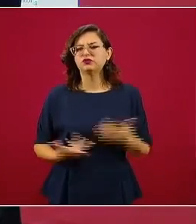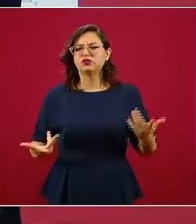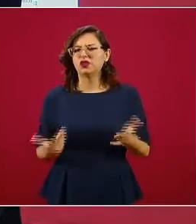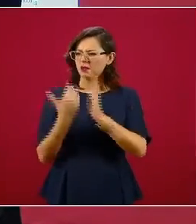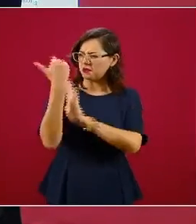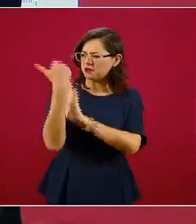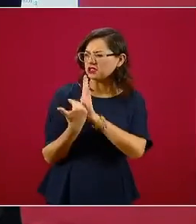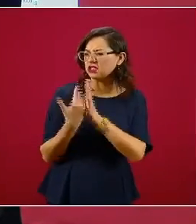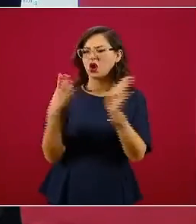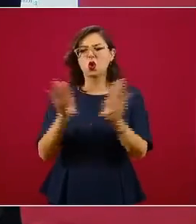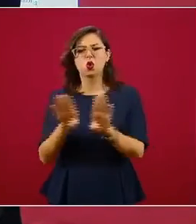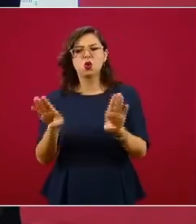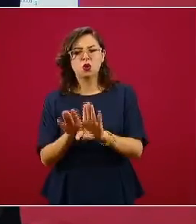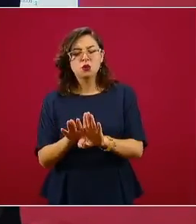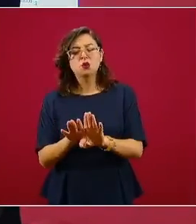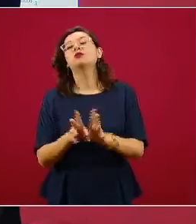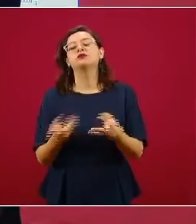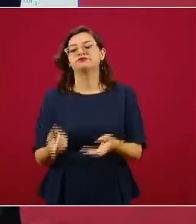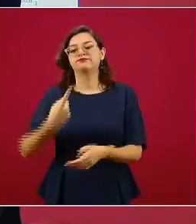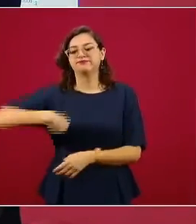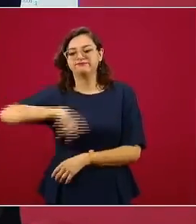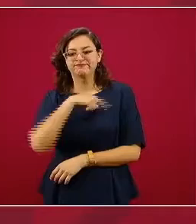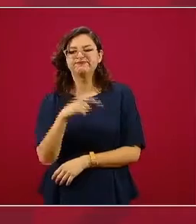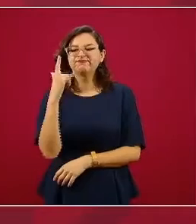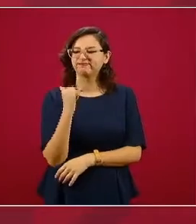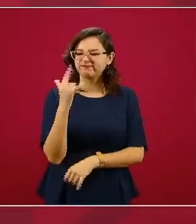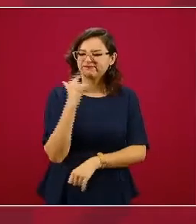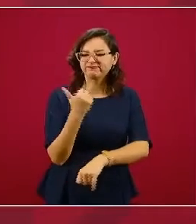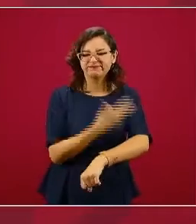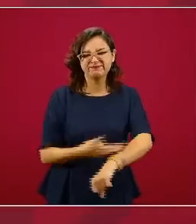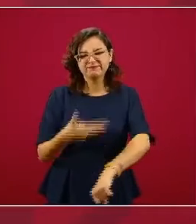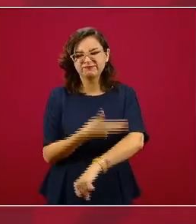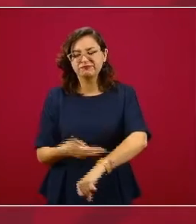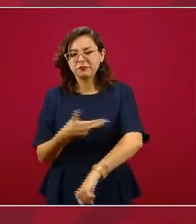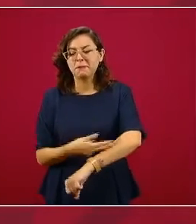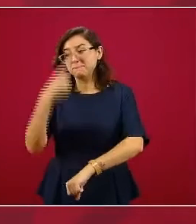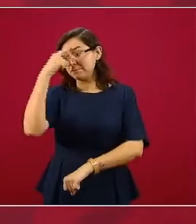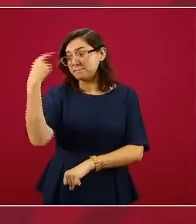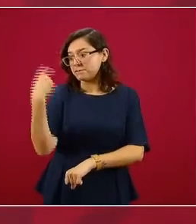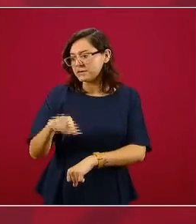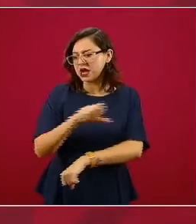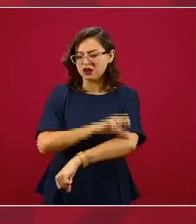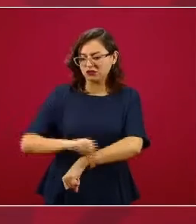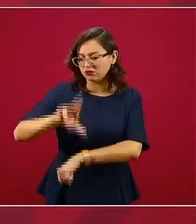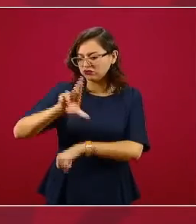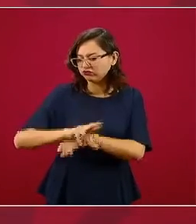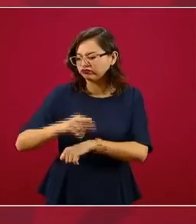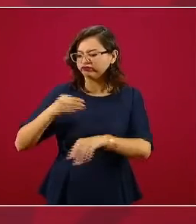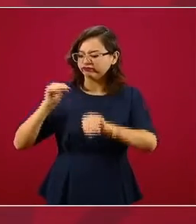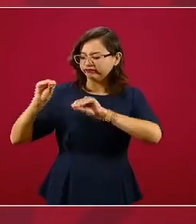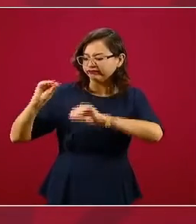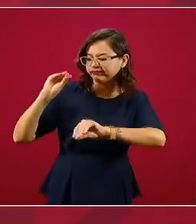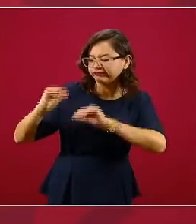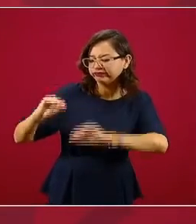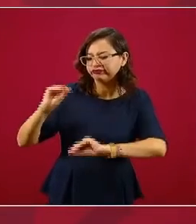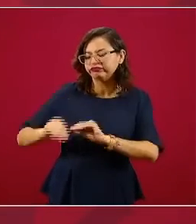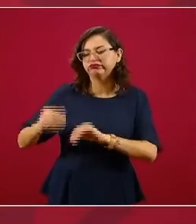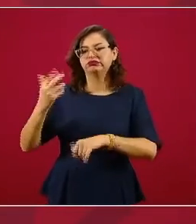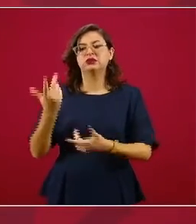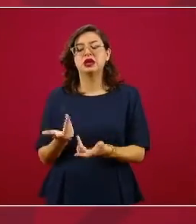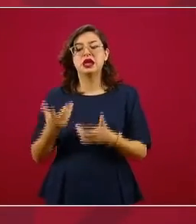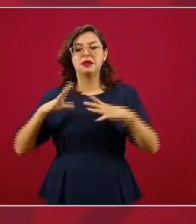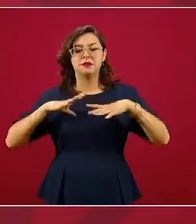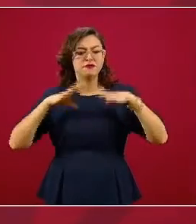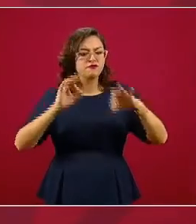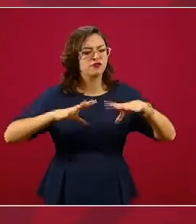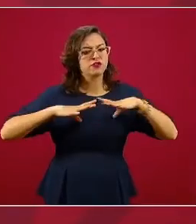además fortalecimos las labores de coordinación, se instaló un grupo de prevención desde el principio del año, se instalaron